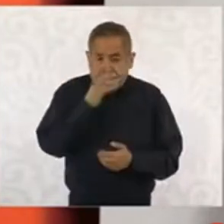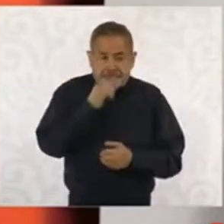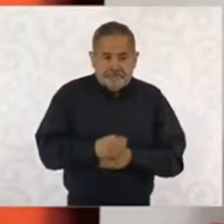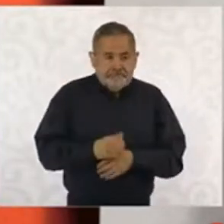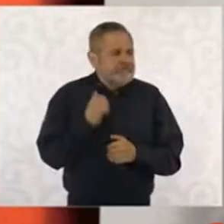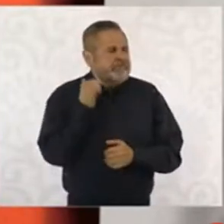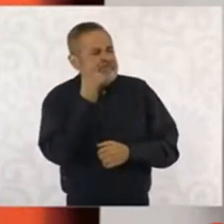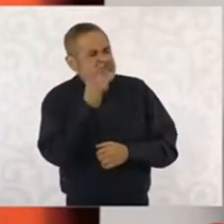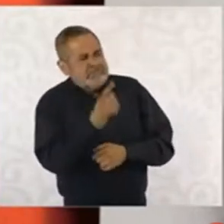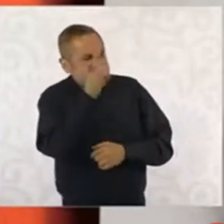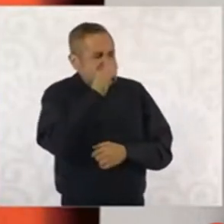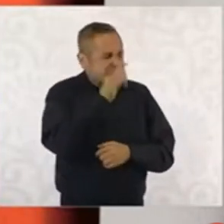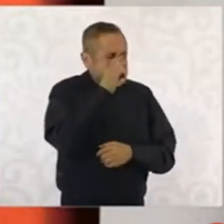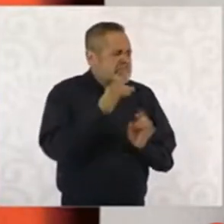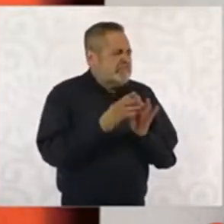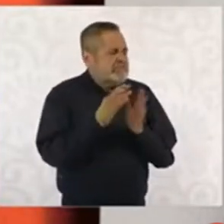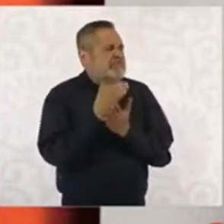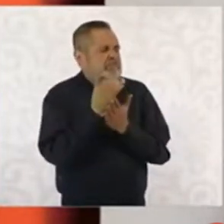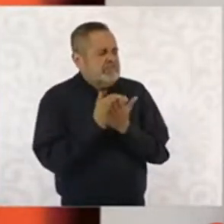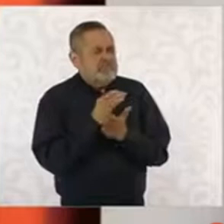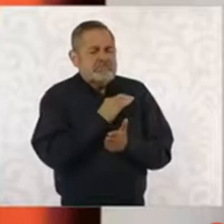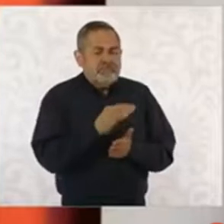en condiciones que fijan las leyes.